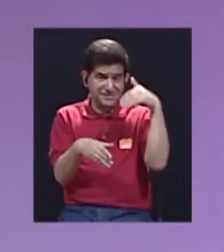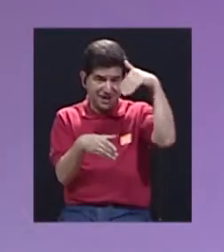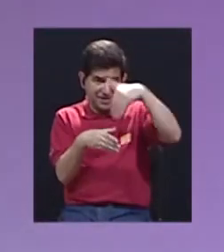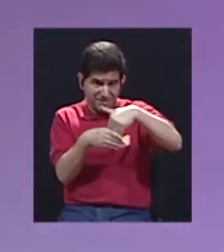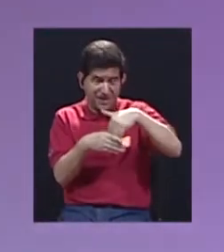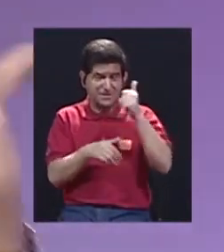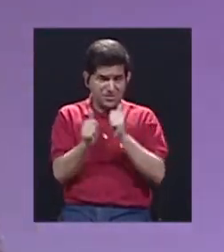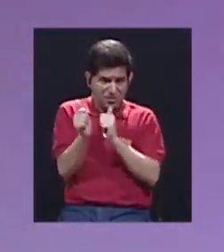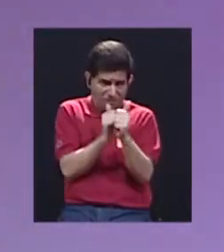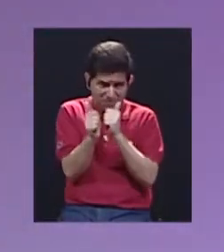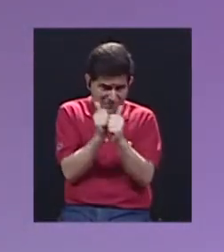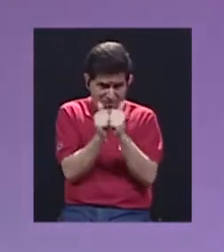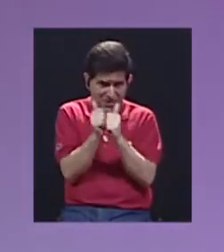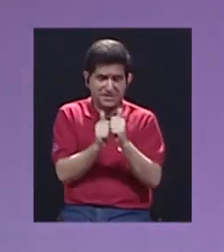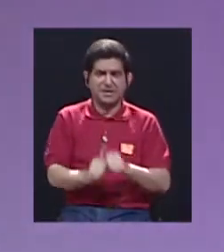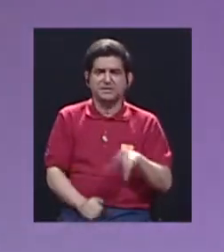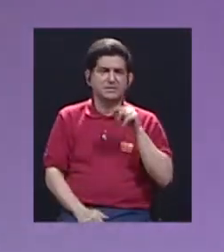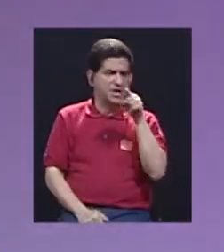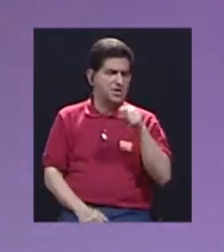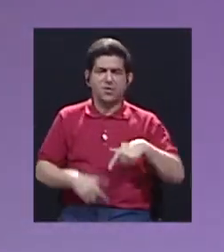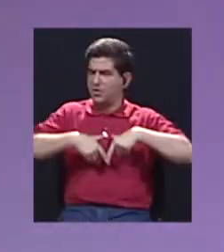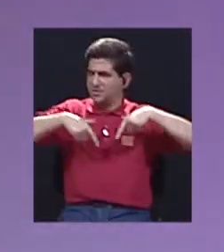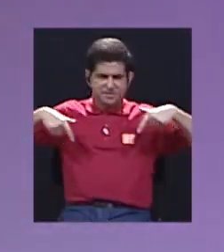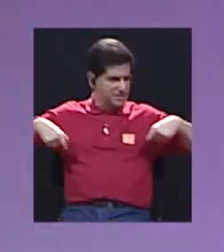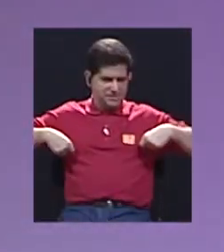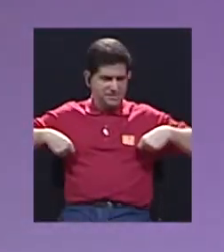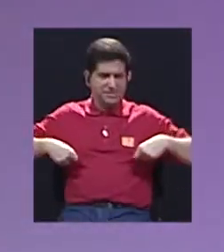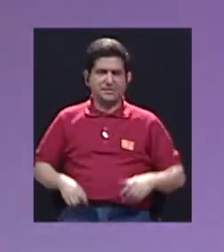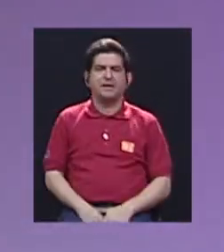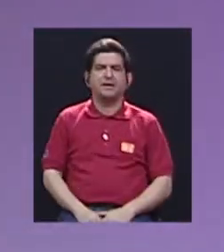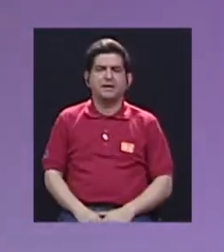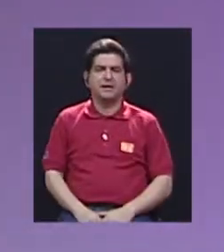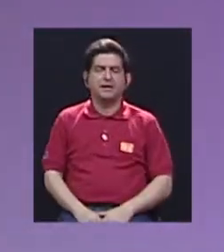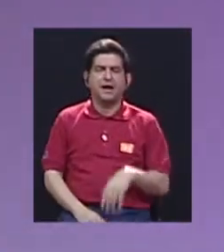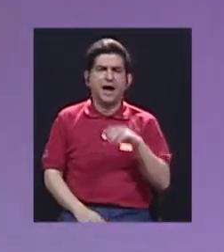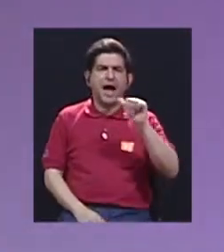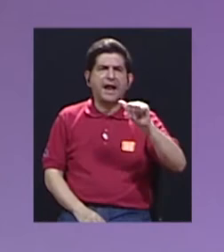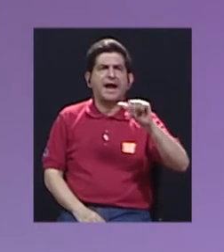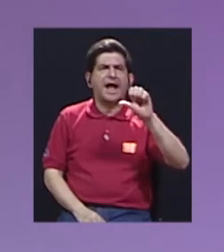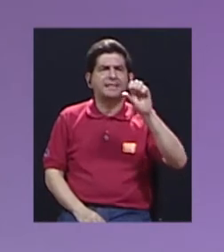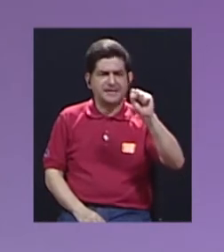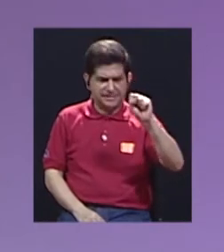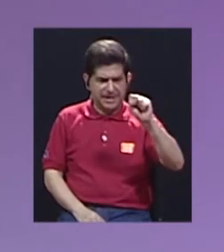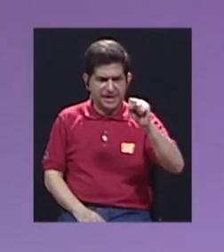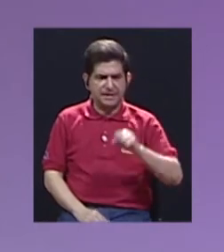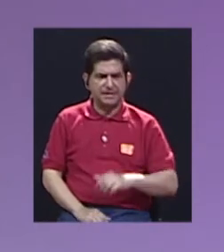del certamen, ¿verdad? Que no es esta de los sostenes, M. Juaristi, Alessandra Sequeira